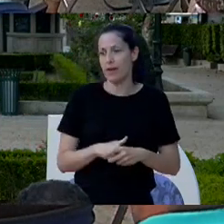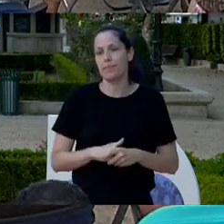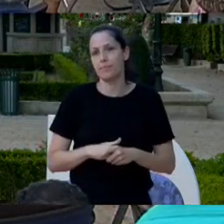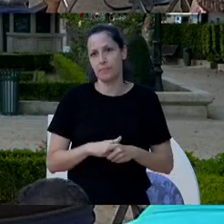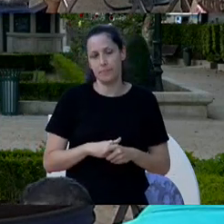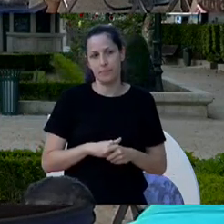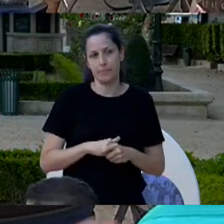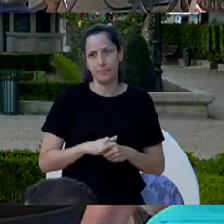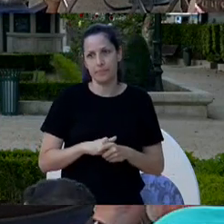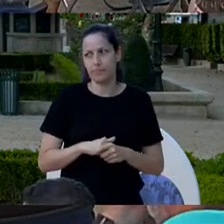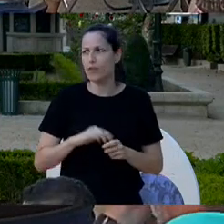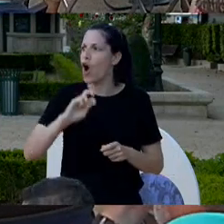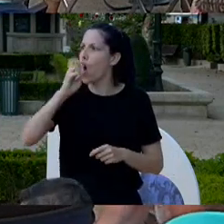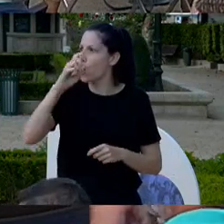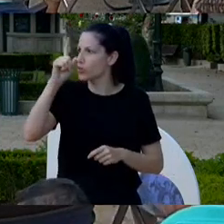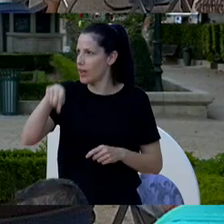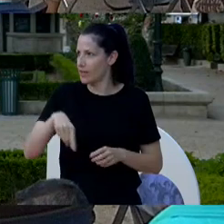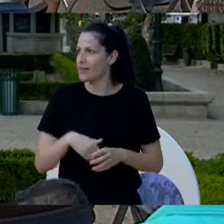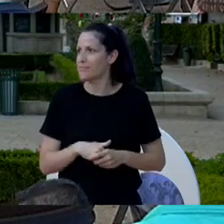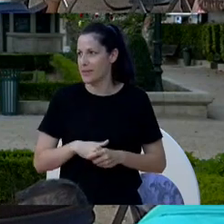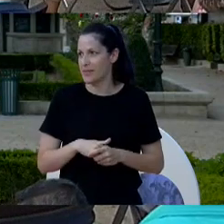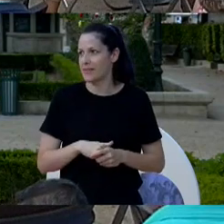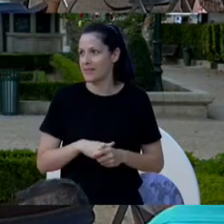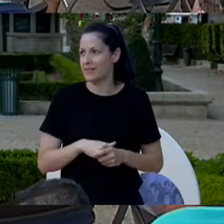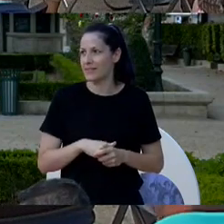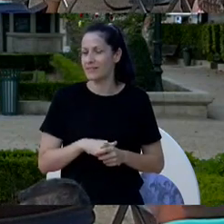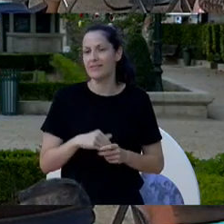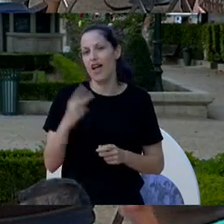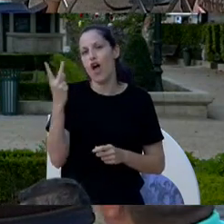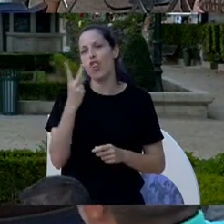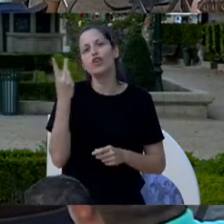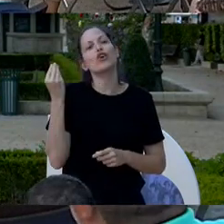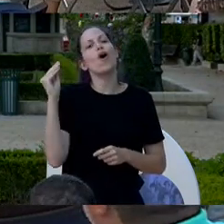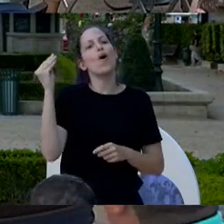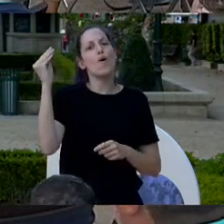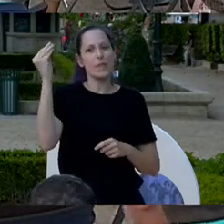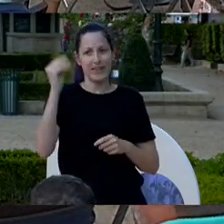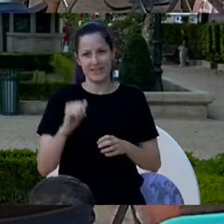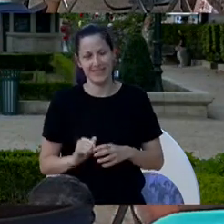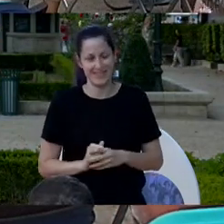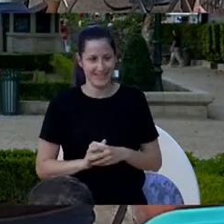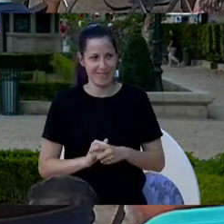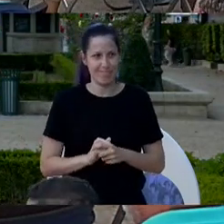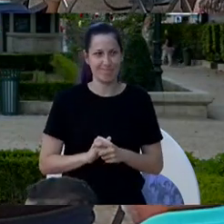Que hay otra también allí, las que también quedan, Luna. Son las mocedades que